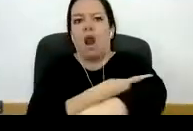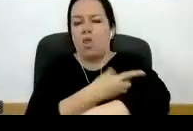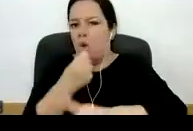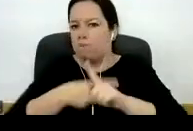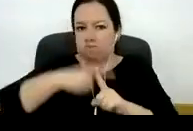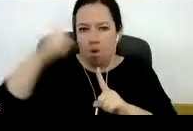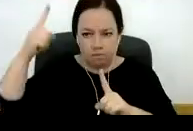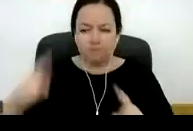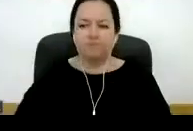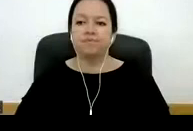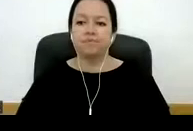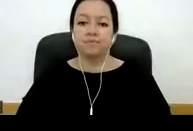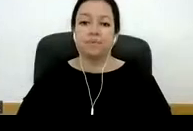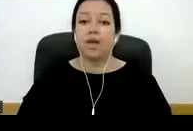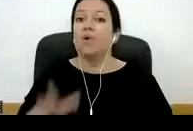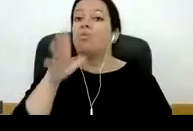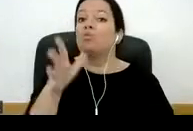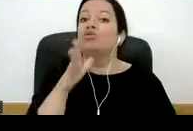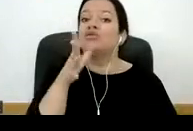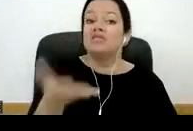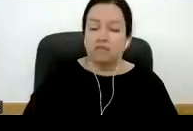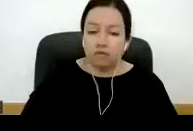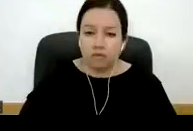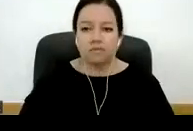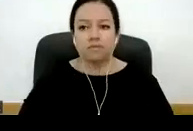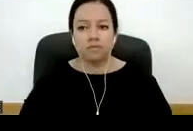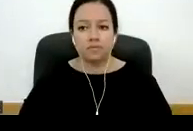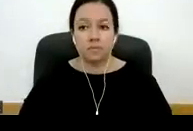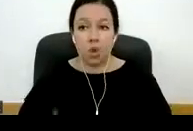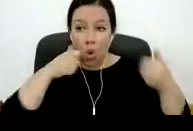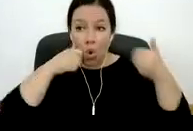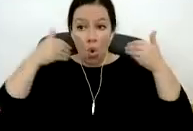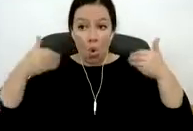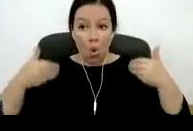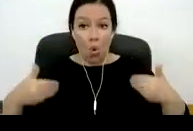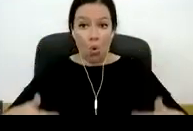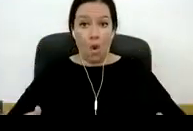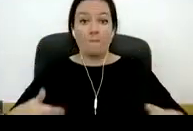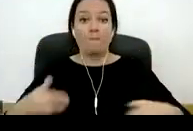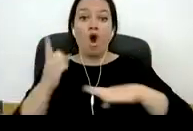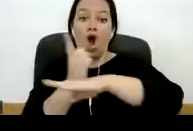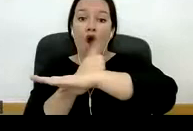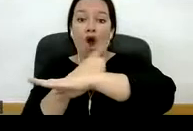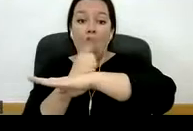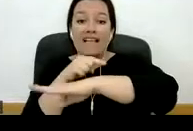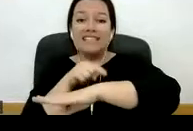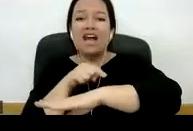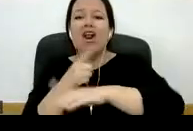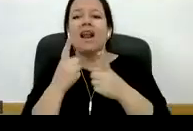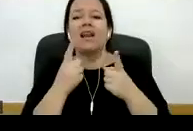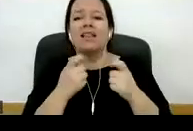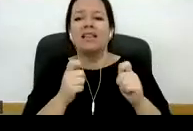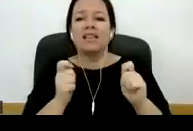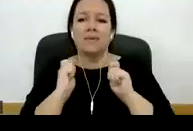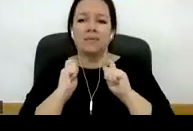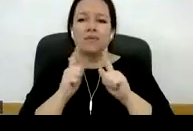exponencial. La razón, en realidad, es que el cuerpo utiliza el colesterol, la